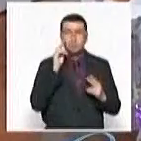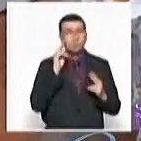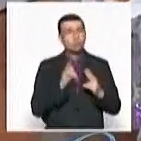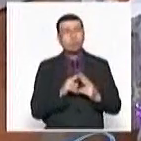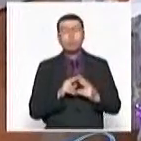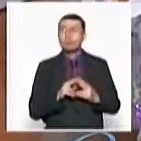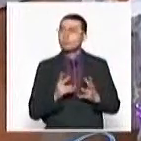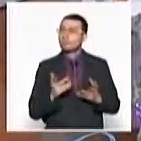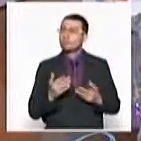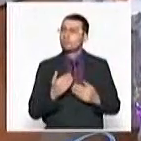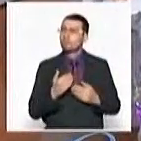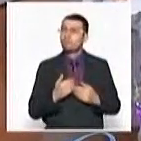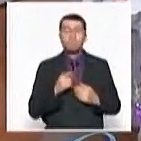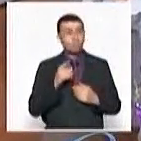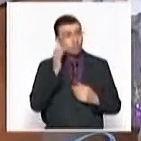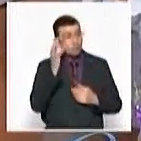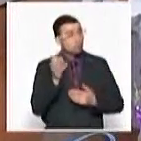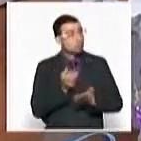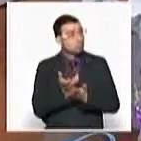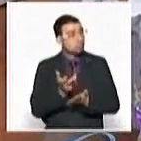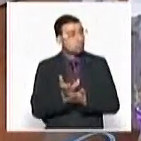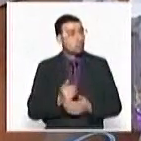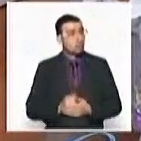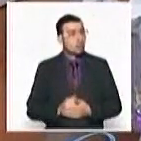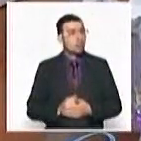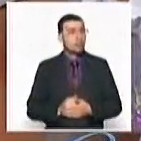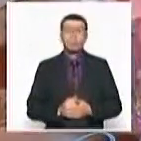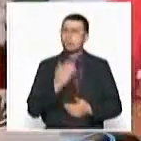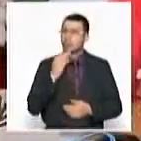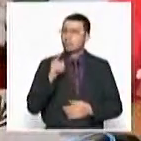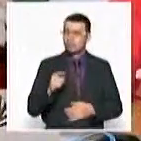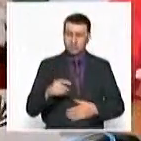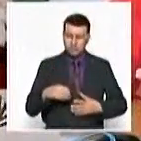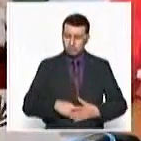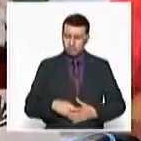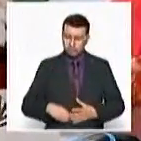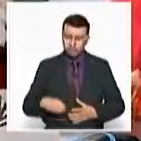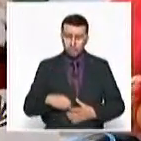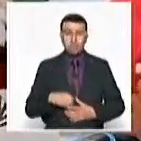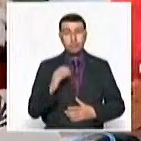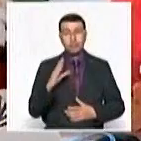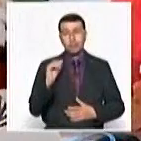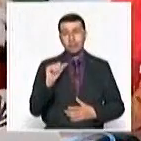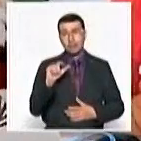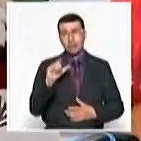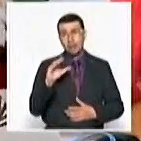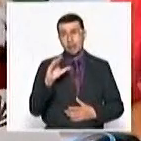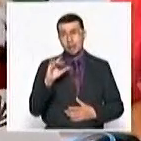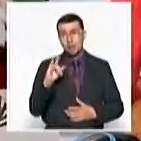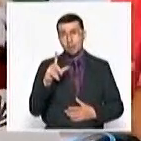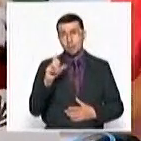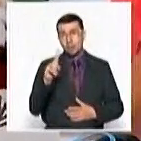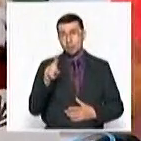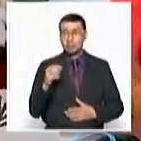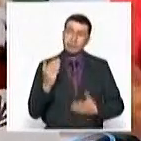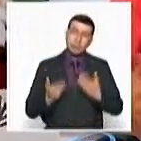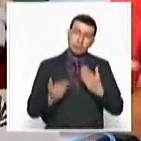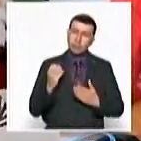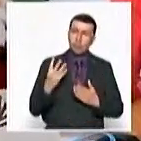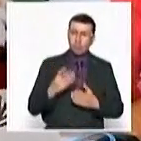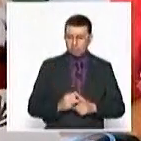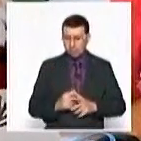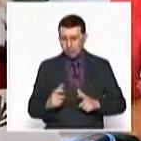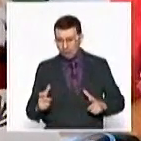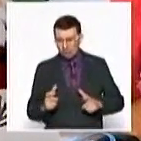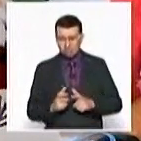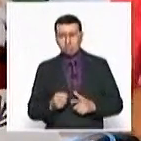pero recomendémosle algo para los cálculos. Y ahí están los teléfonos. Para los cálculos es muy importante definir el tamaño, mirar